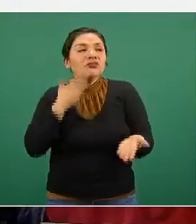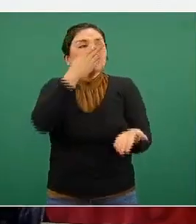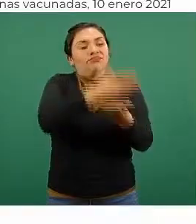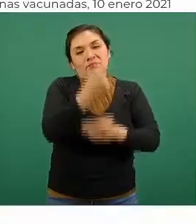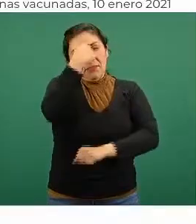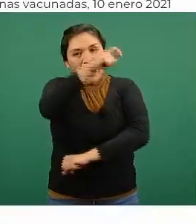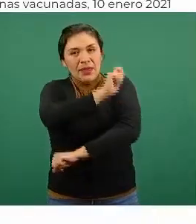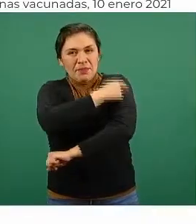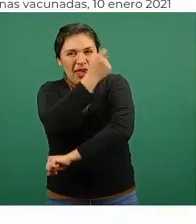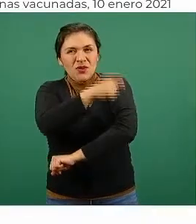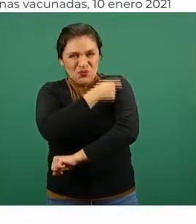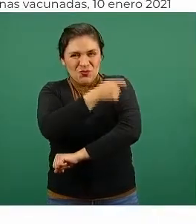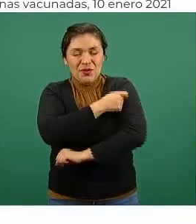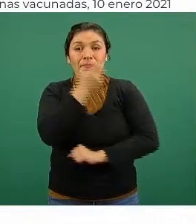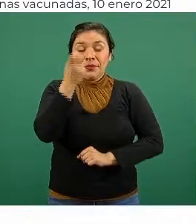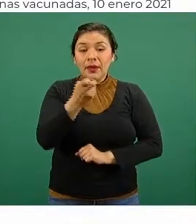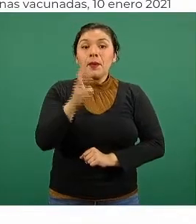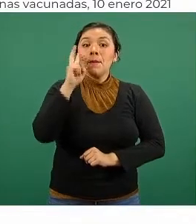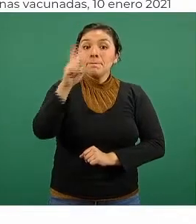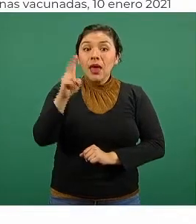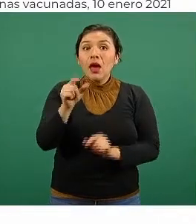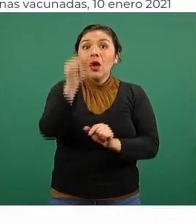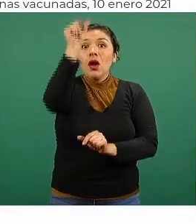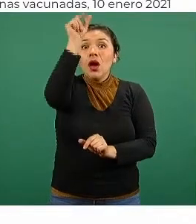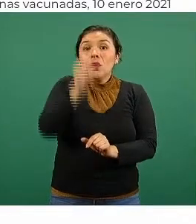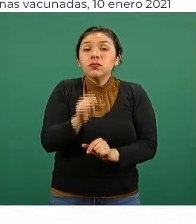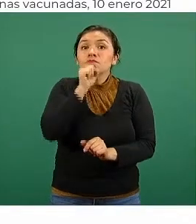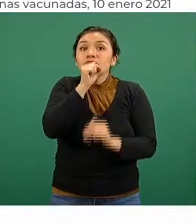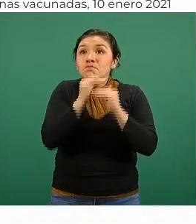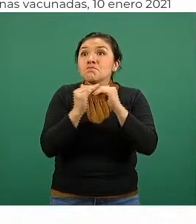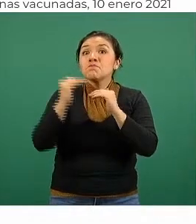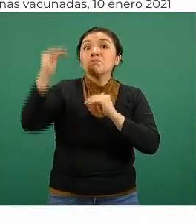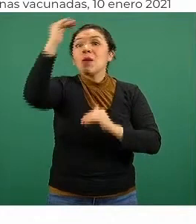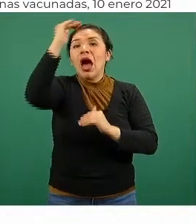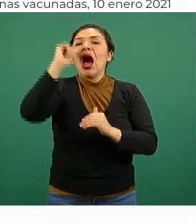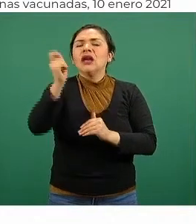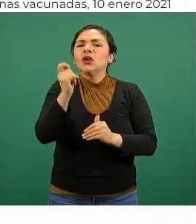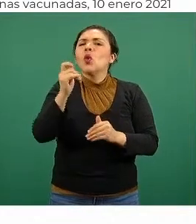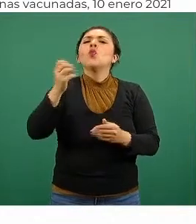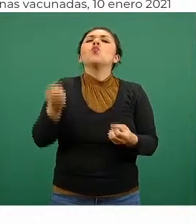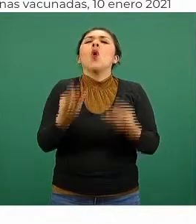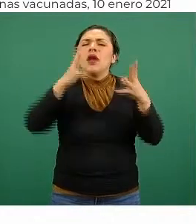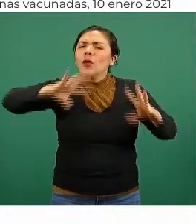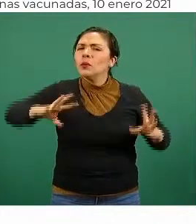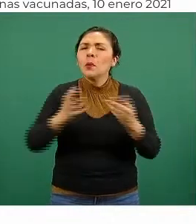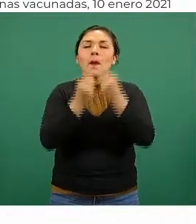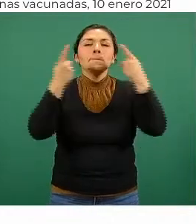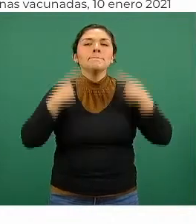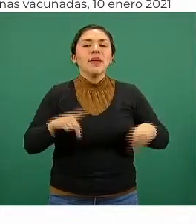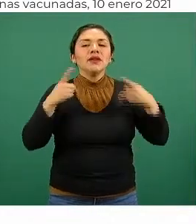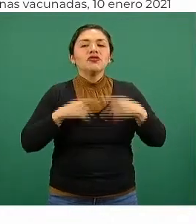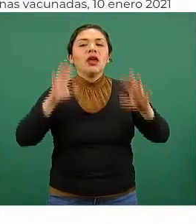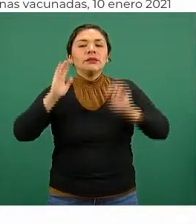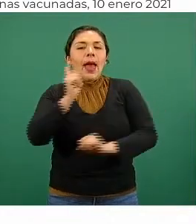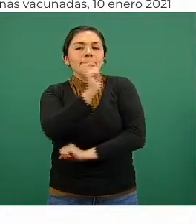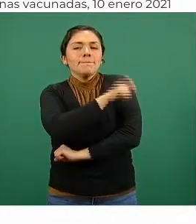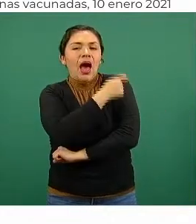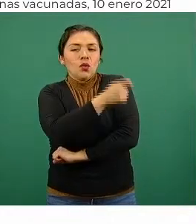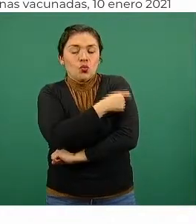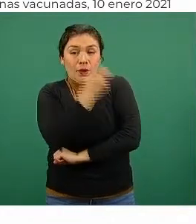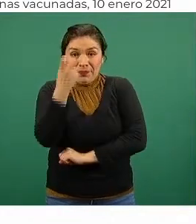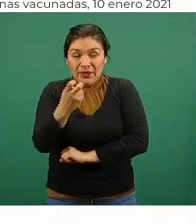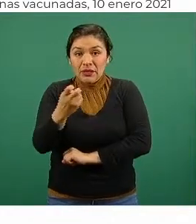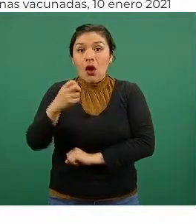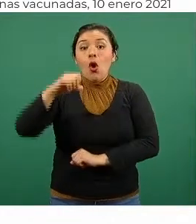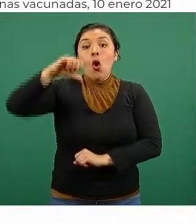dosis de vacunas, y por lo tanto la altura de la barra representa el total de personas que se han vacunado para cada uno de esos días. Para el